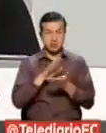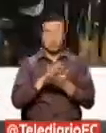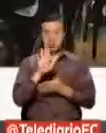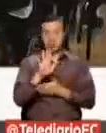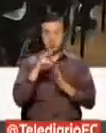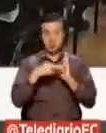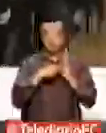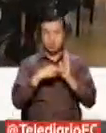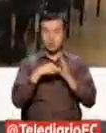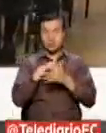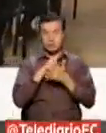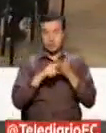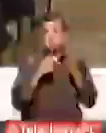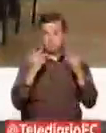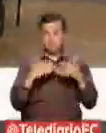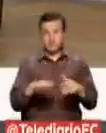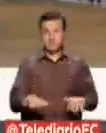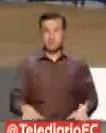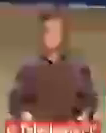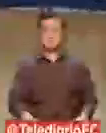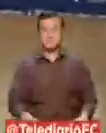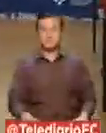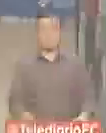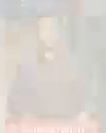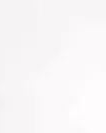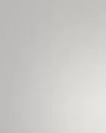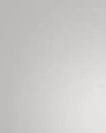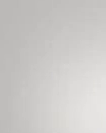reglamento. Sofía Montoya, Telediario.